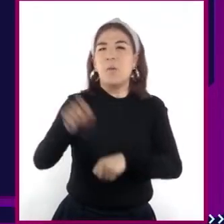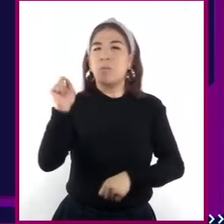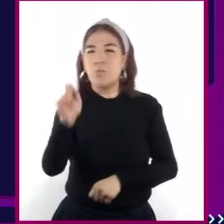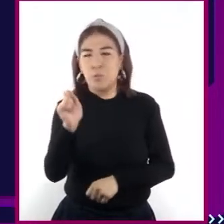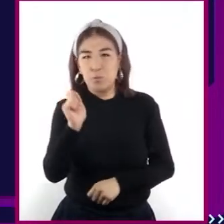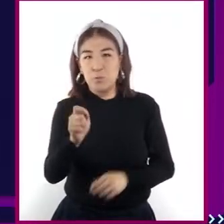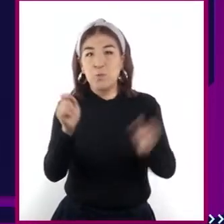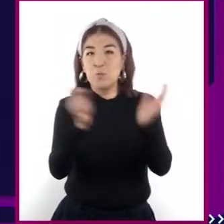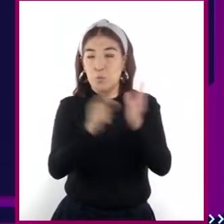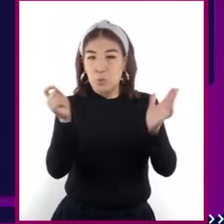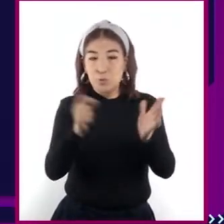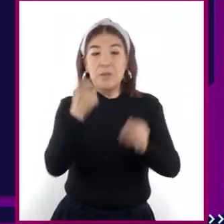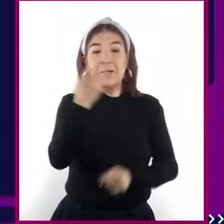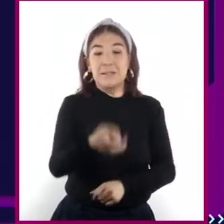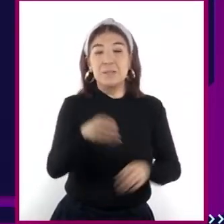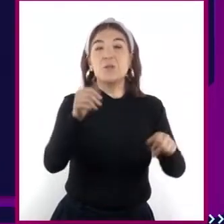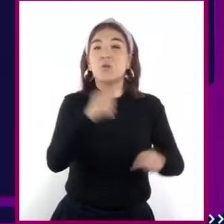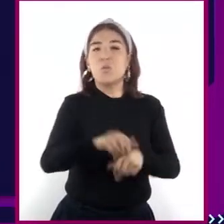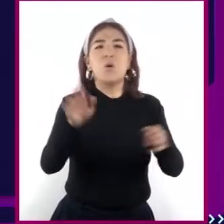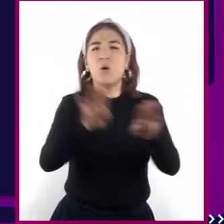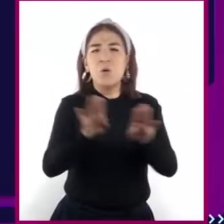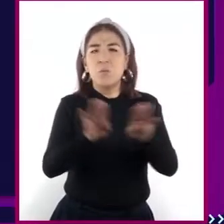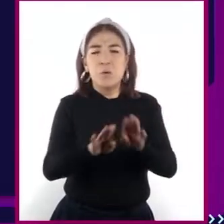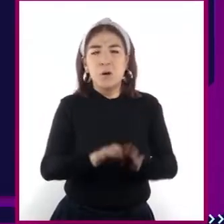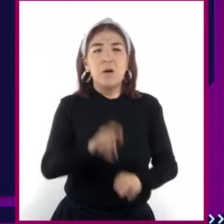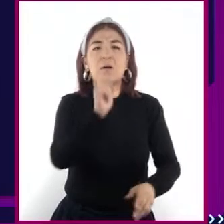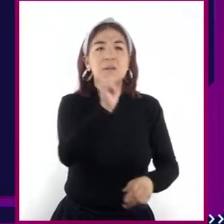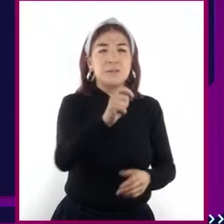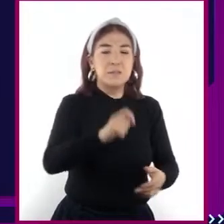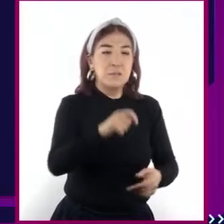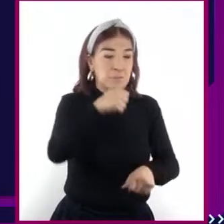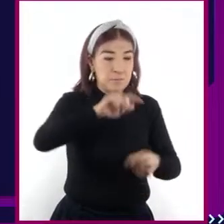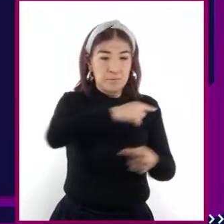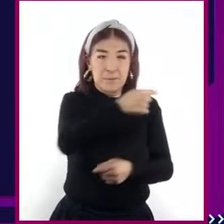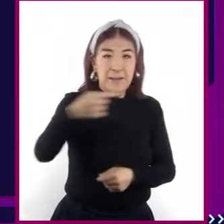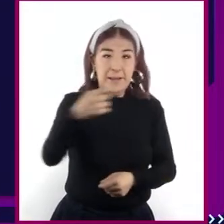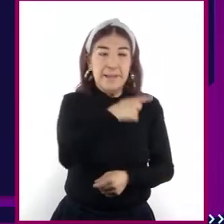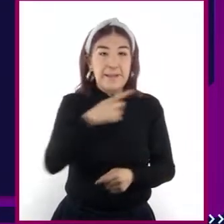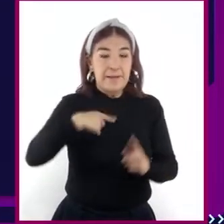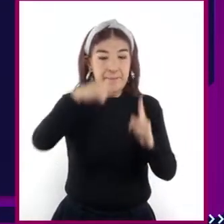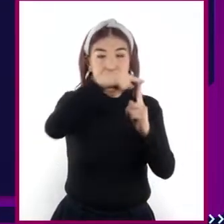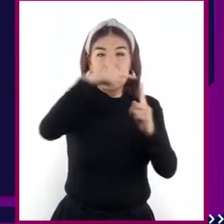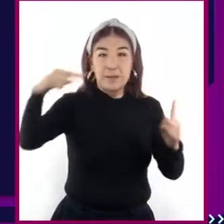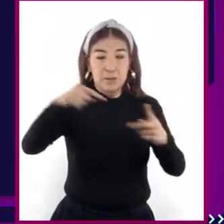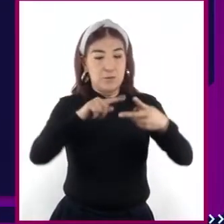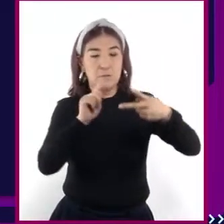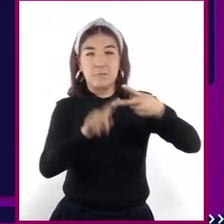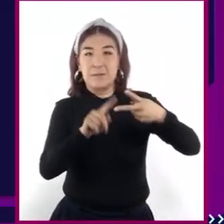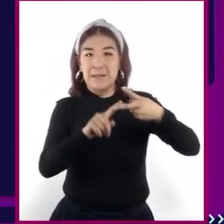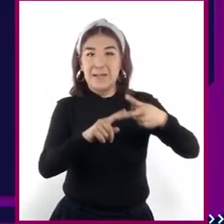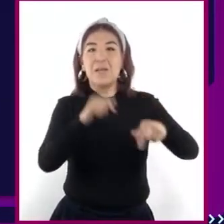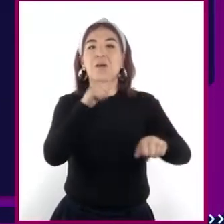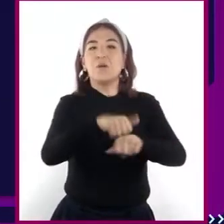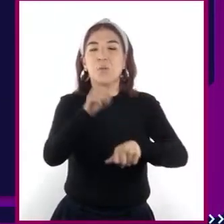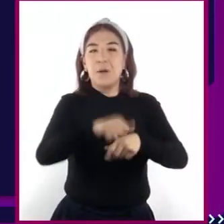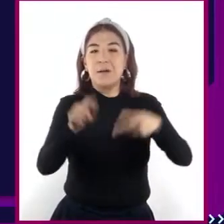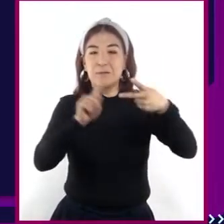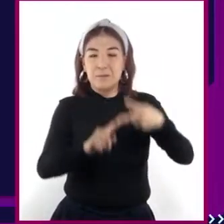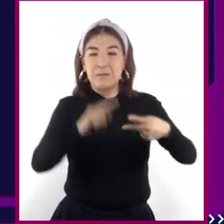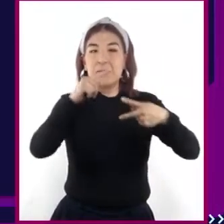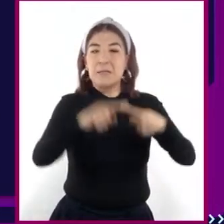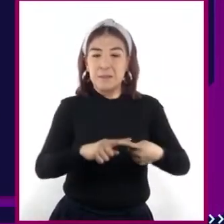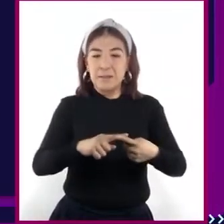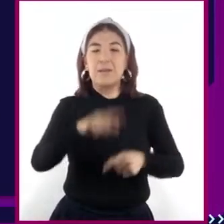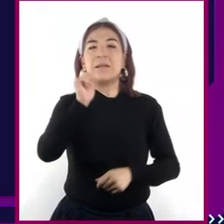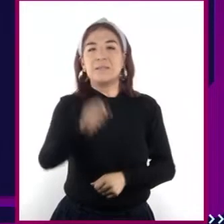Para convertir una fracción a decimal, debemos dividir el numerador entre el denominador, es decir, el numerador será